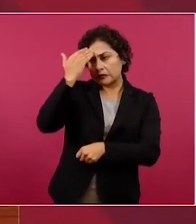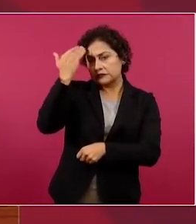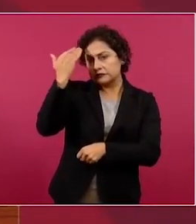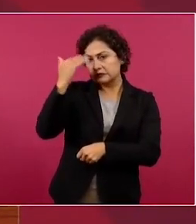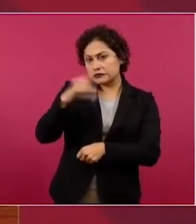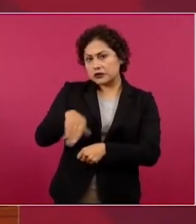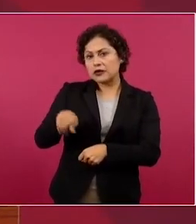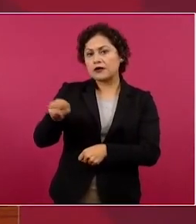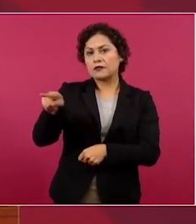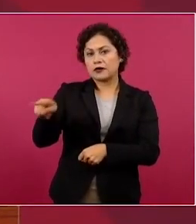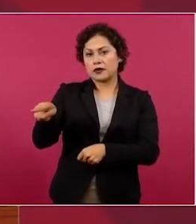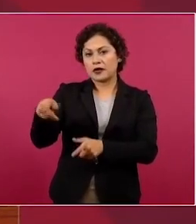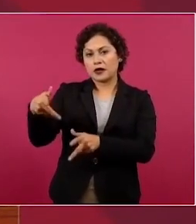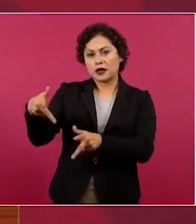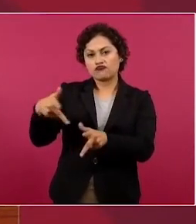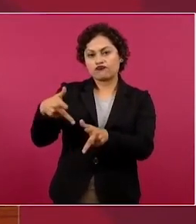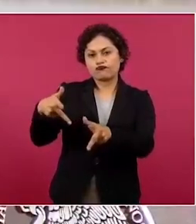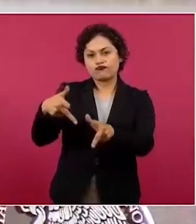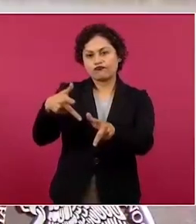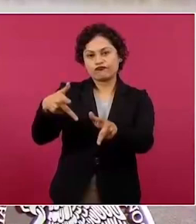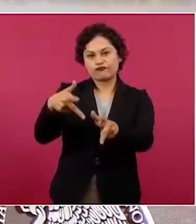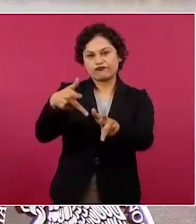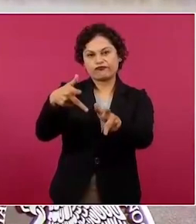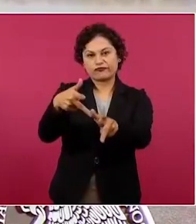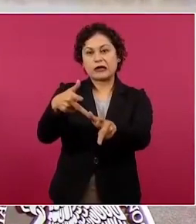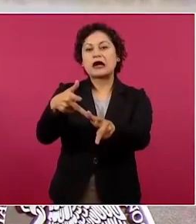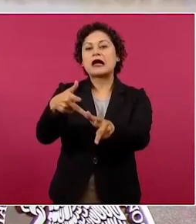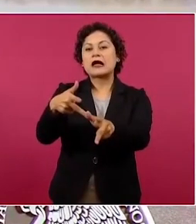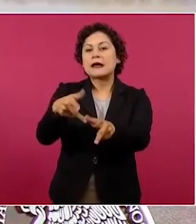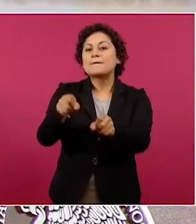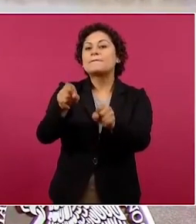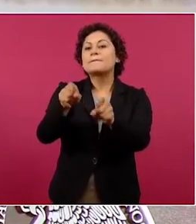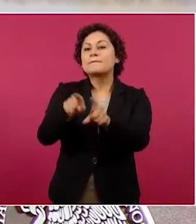solamente lo siguió ese día, sino algunos días anteriores.